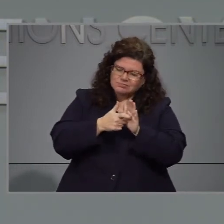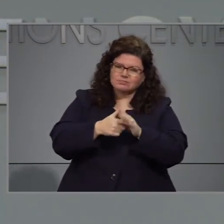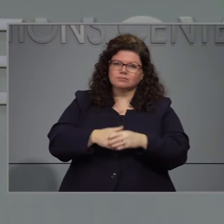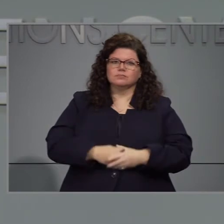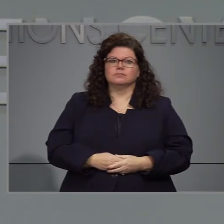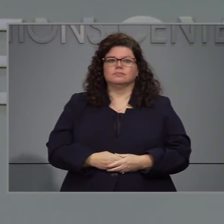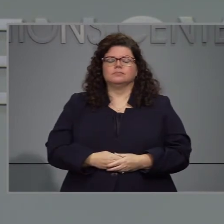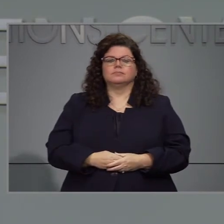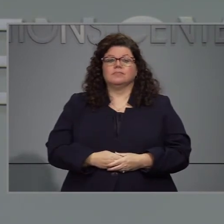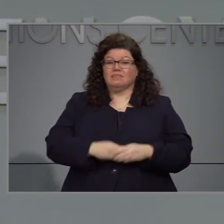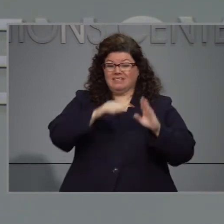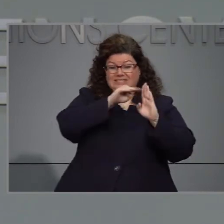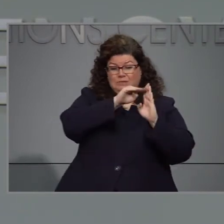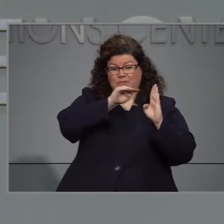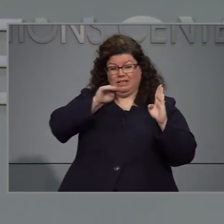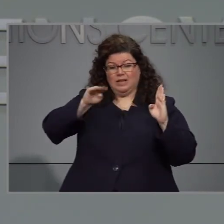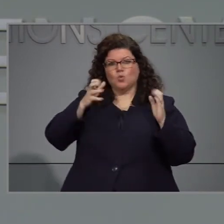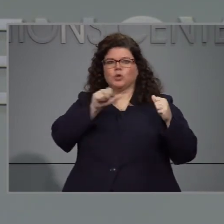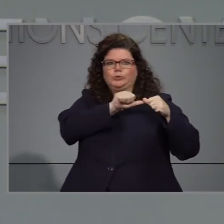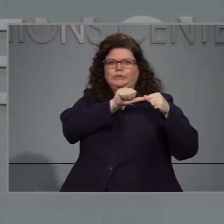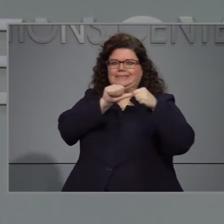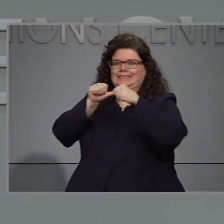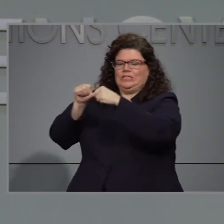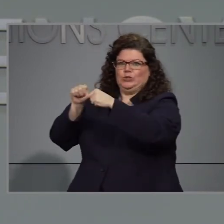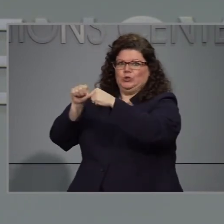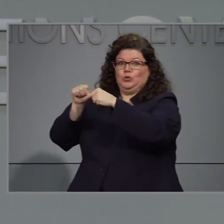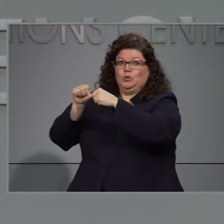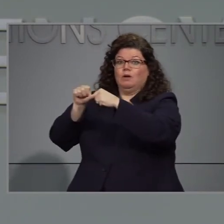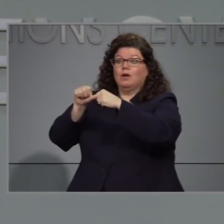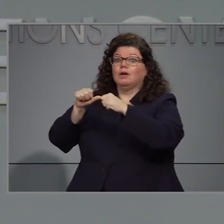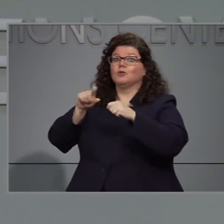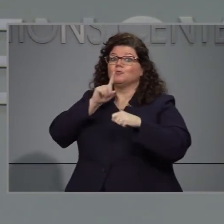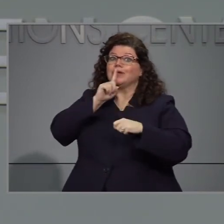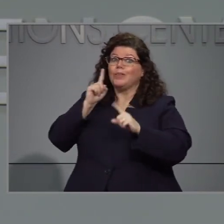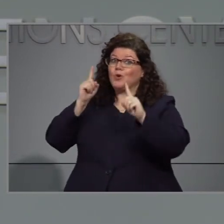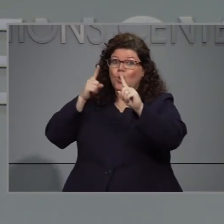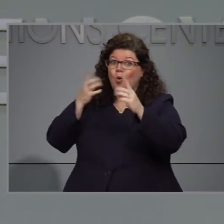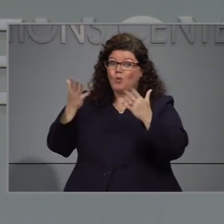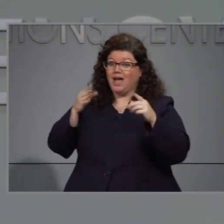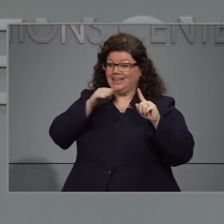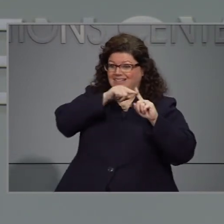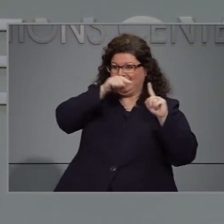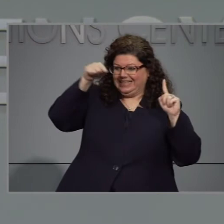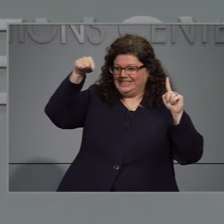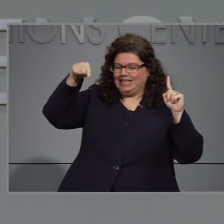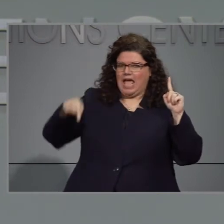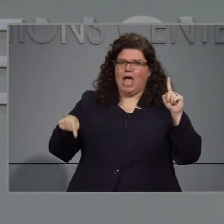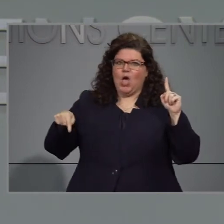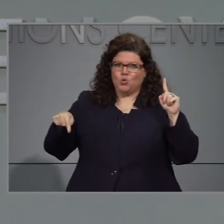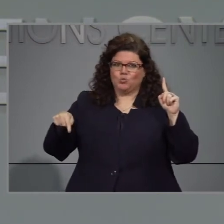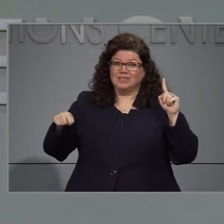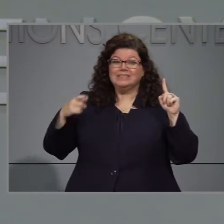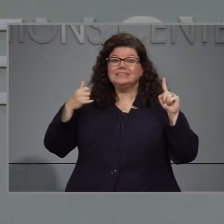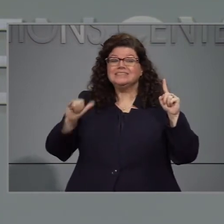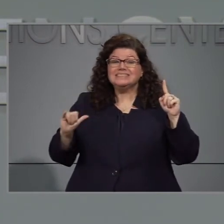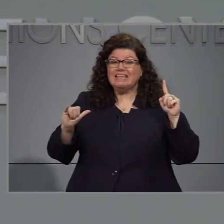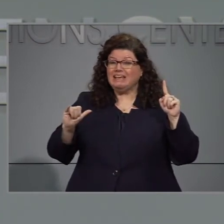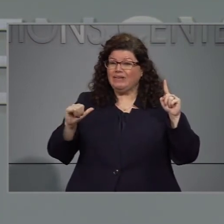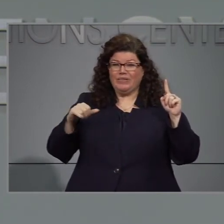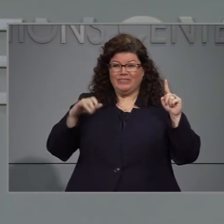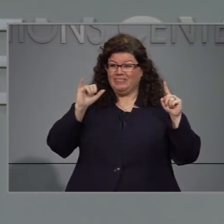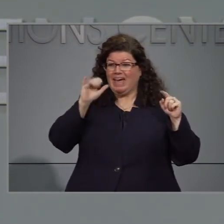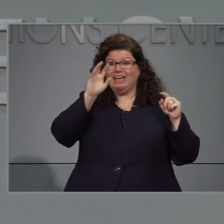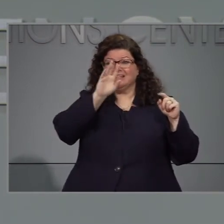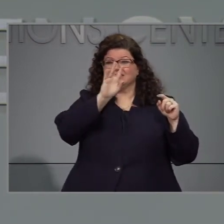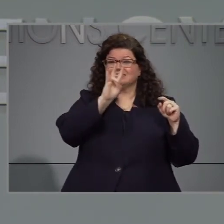Ws, pero cerciorarnos de que mantenemos esta estabilidad y mejor que reduzcamos esto. Nuestros casos